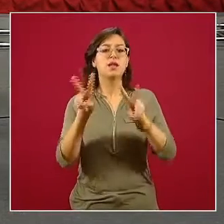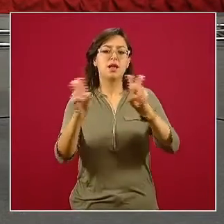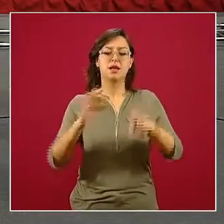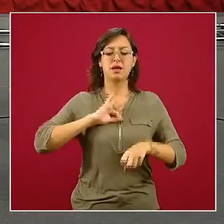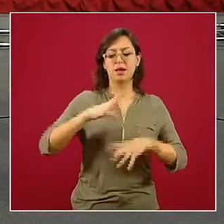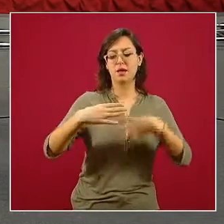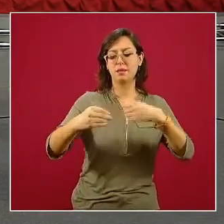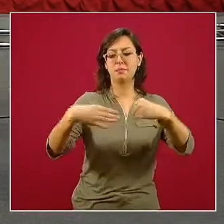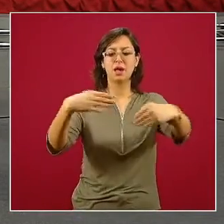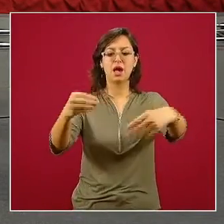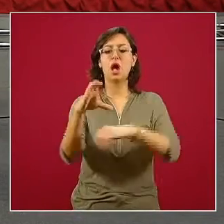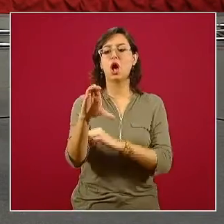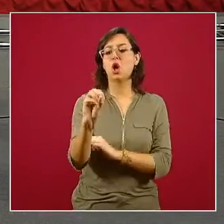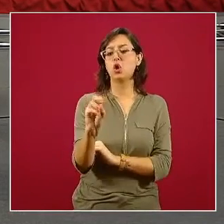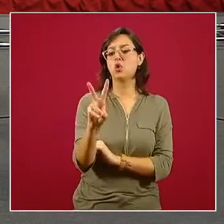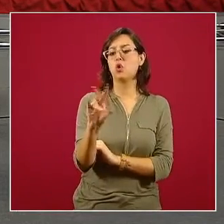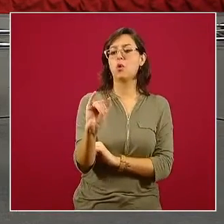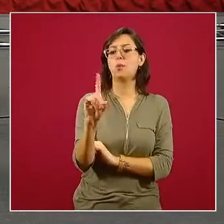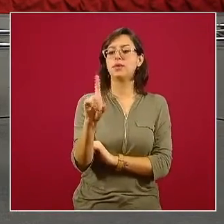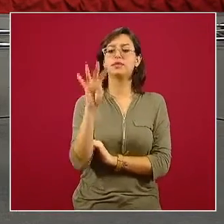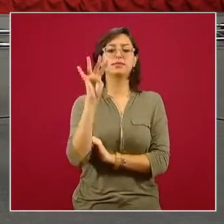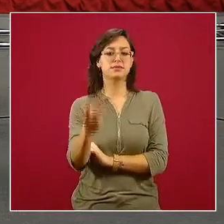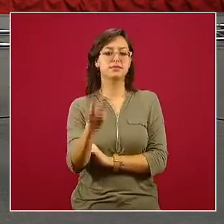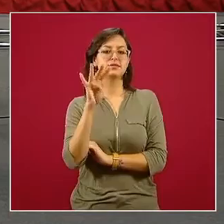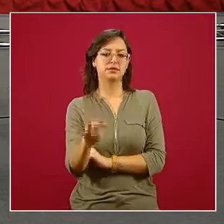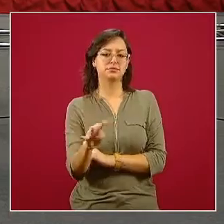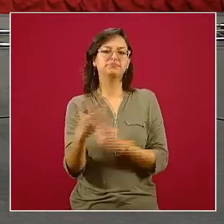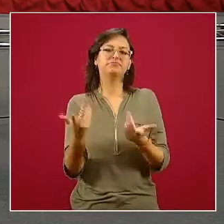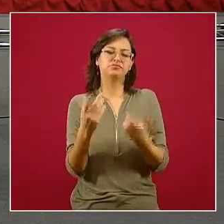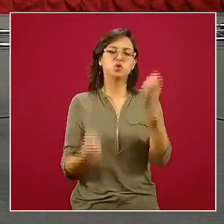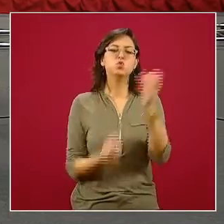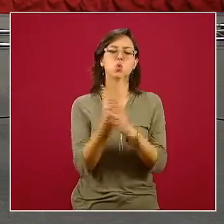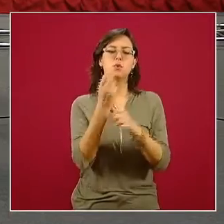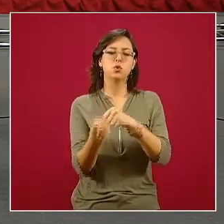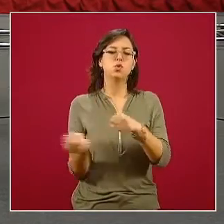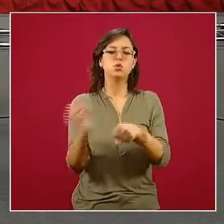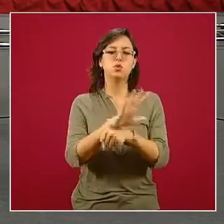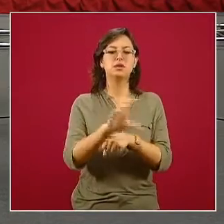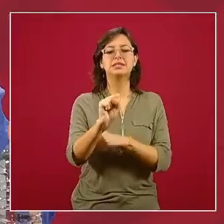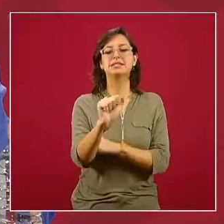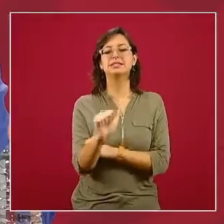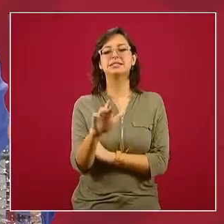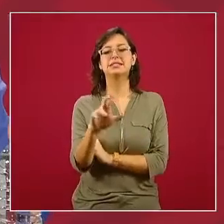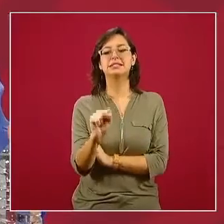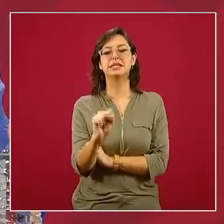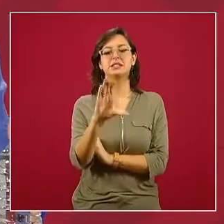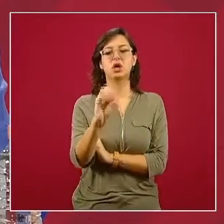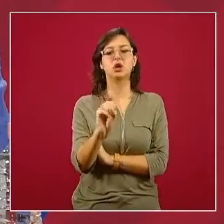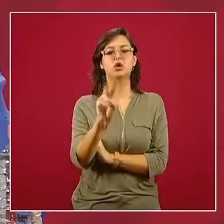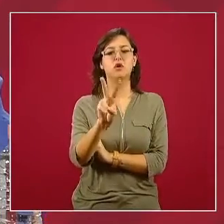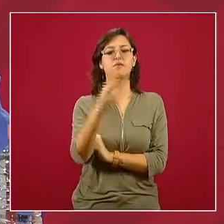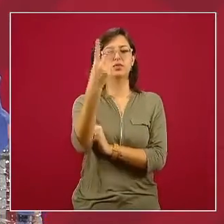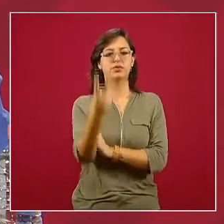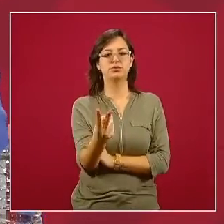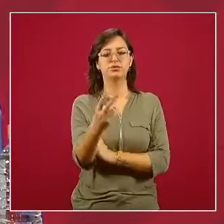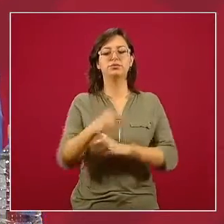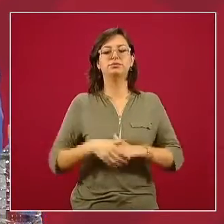de COVID-19, la pandemia causada por el nuevo coronavirus SARS-CoV-2.